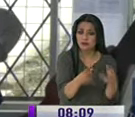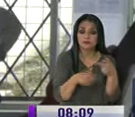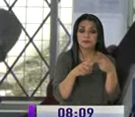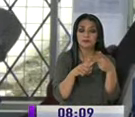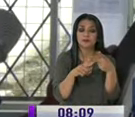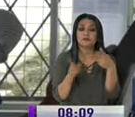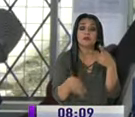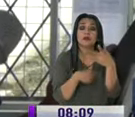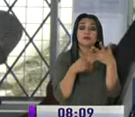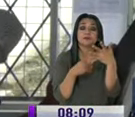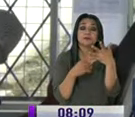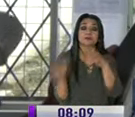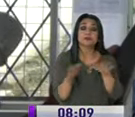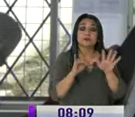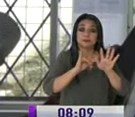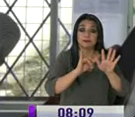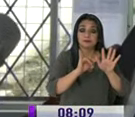También existe